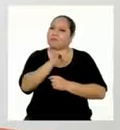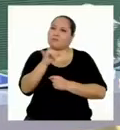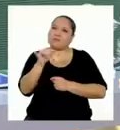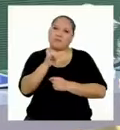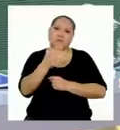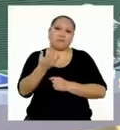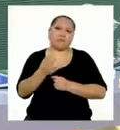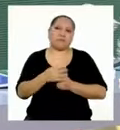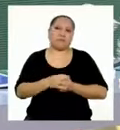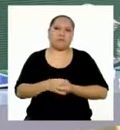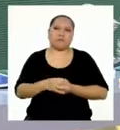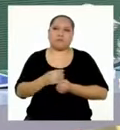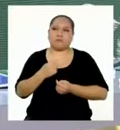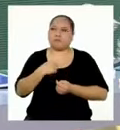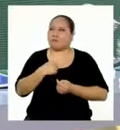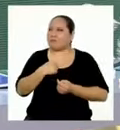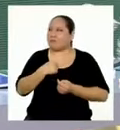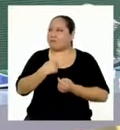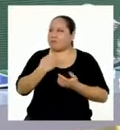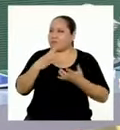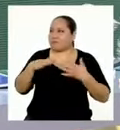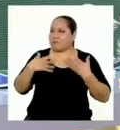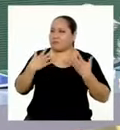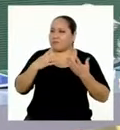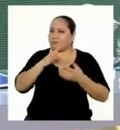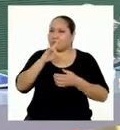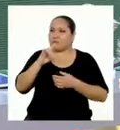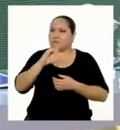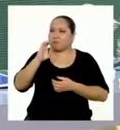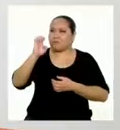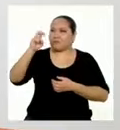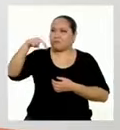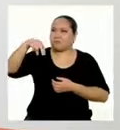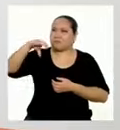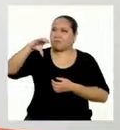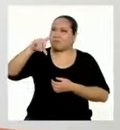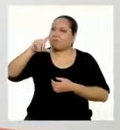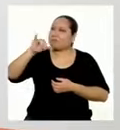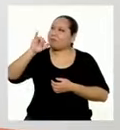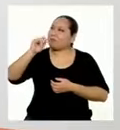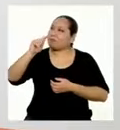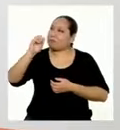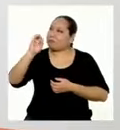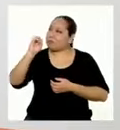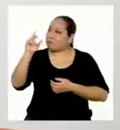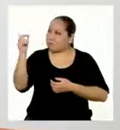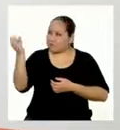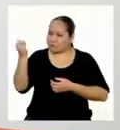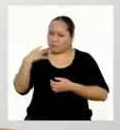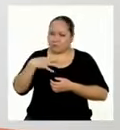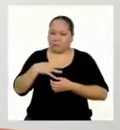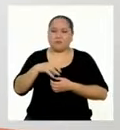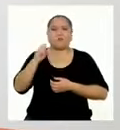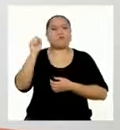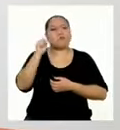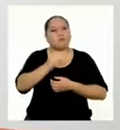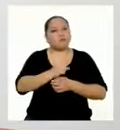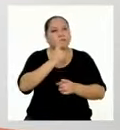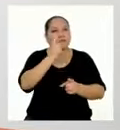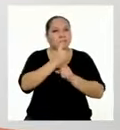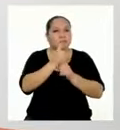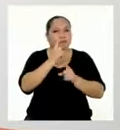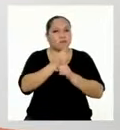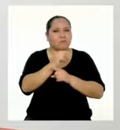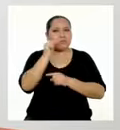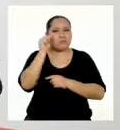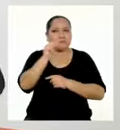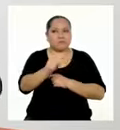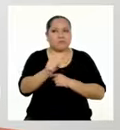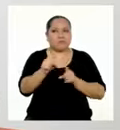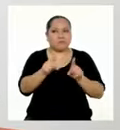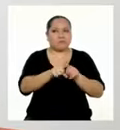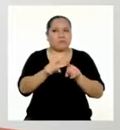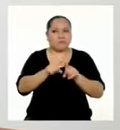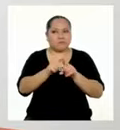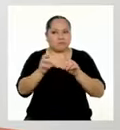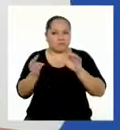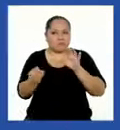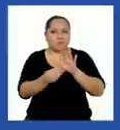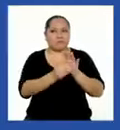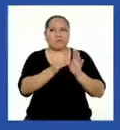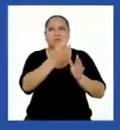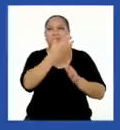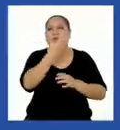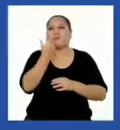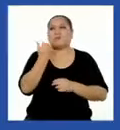misma función. Podría usar de nuevo los enclíticos que mencionó, ¿no? Muy buen punto, Yanira. Eso será